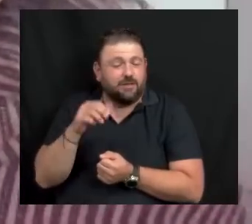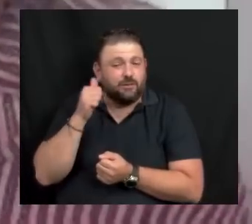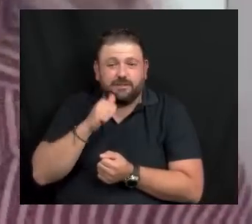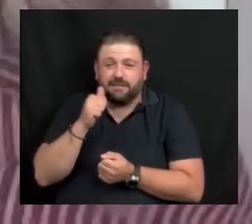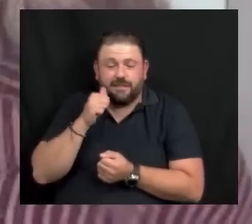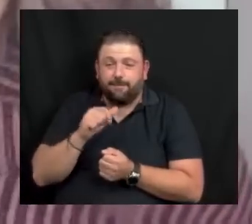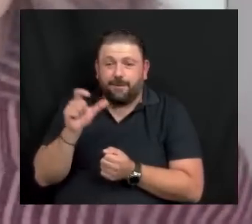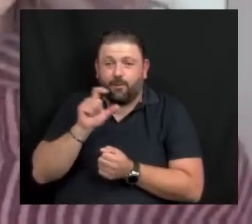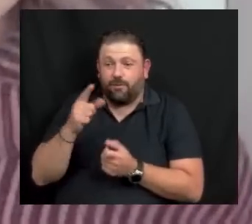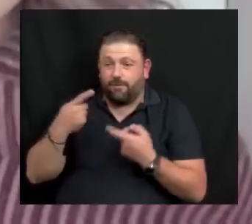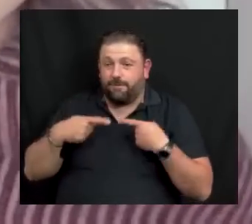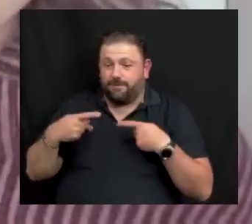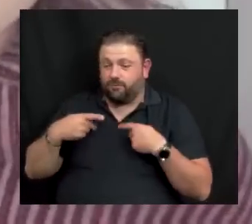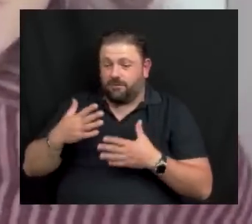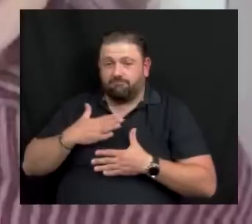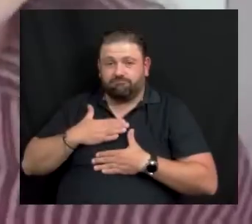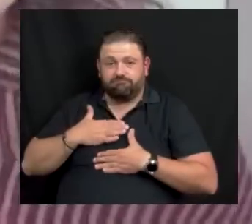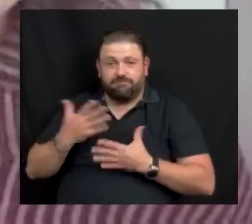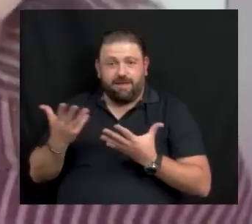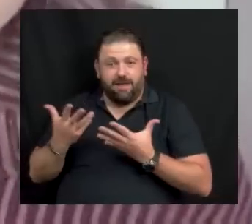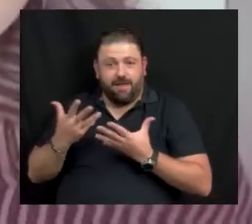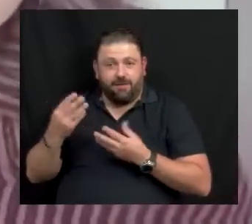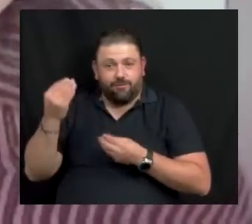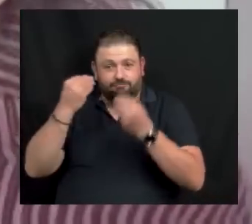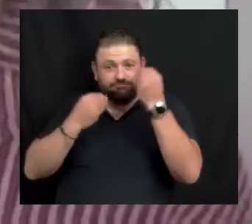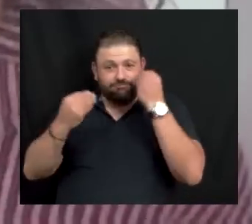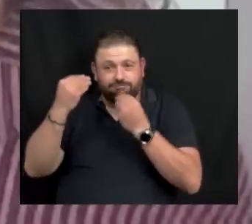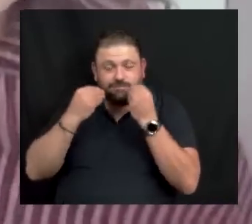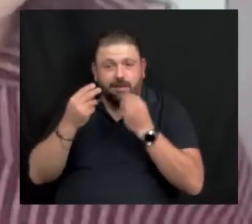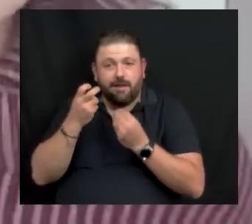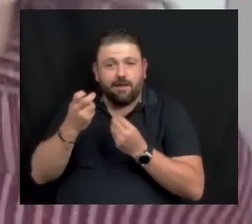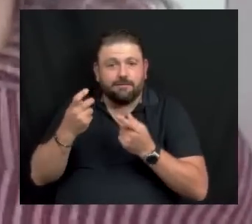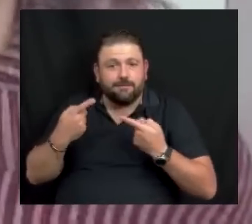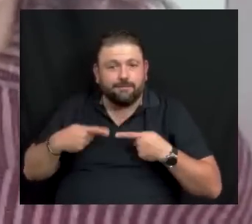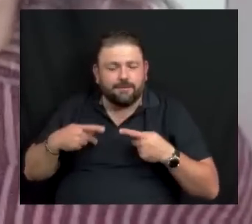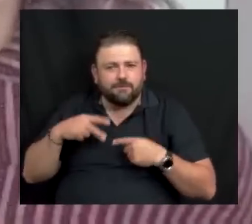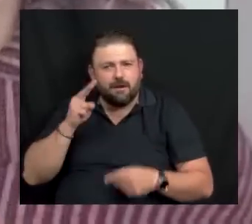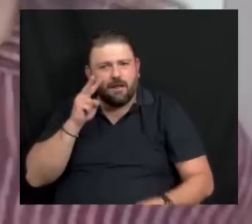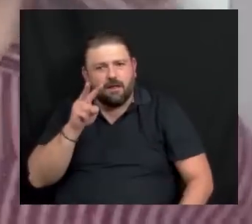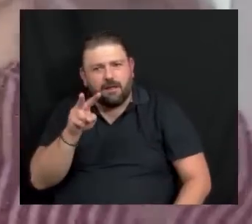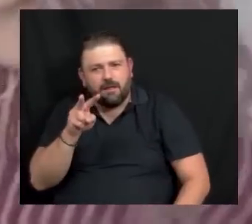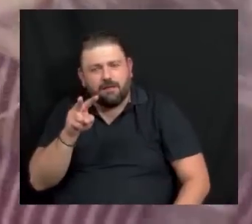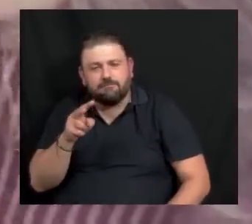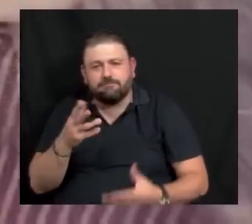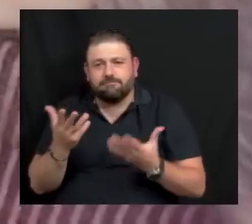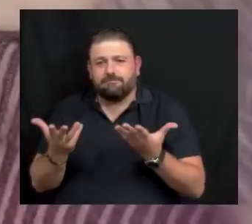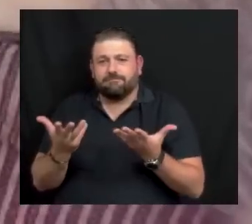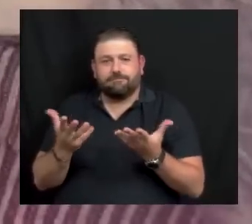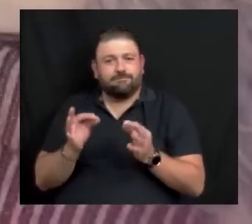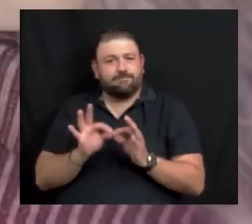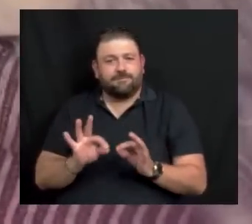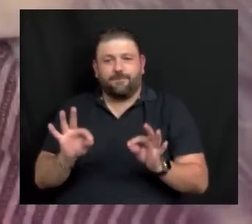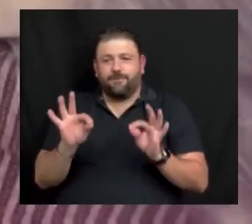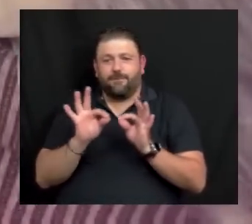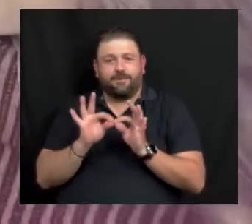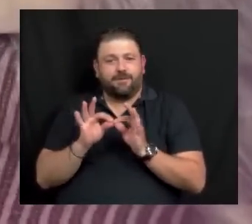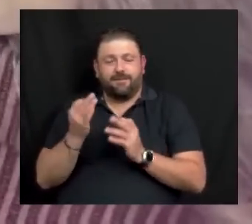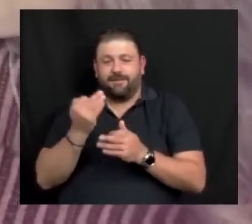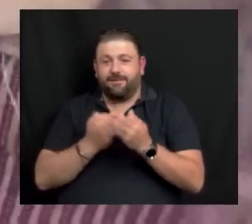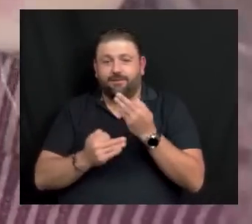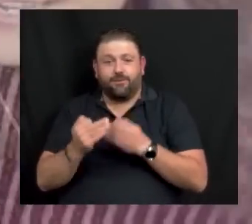en tu propuesta. Y eso es, claro, algo bien importante, porque entonces nunca hablamos de